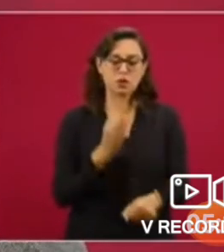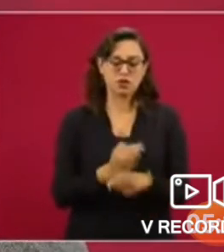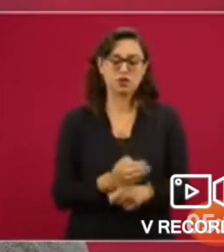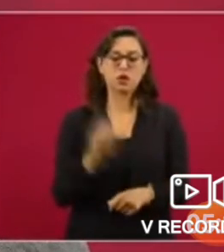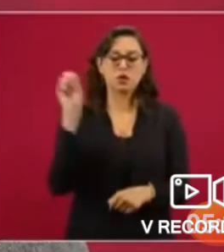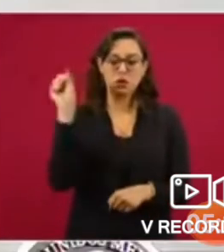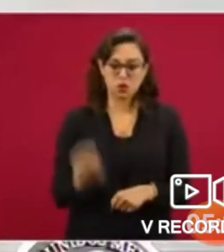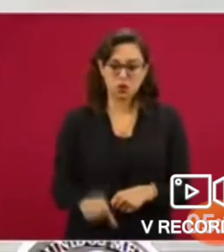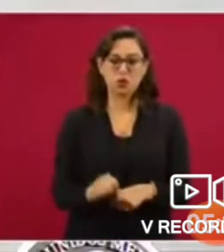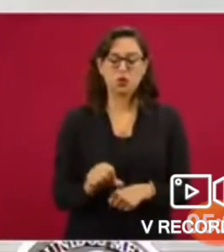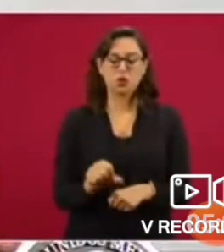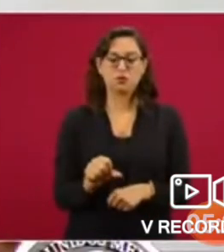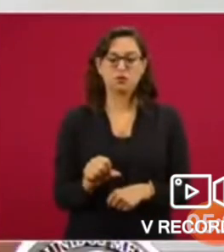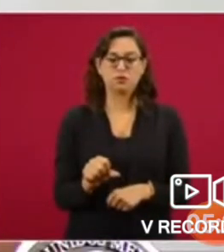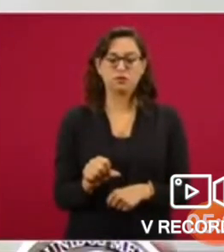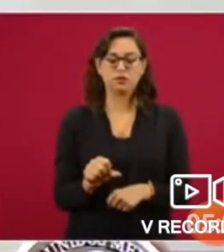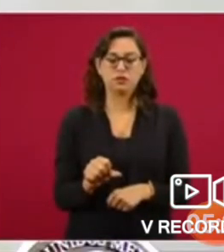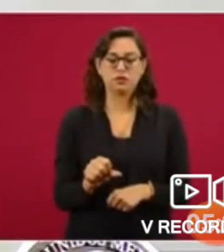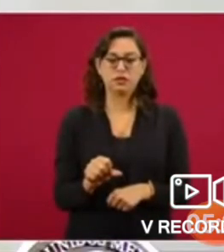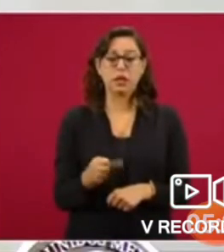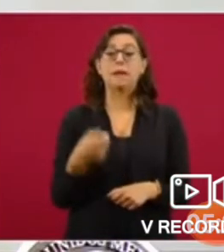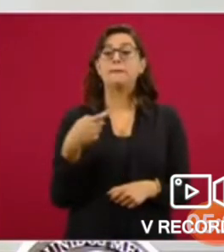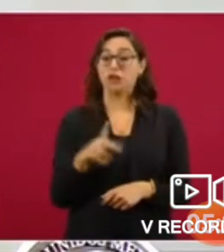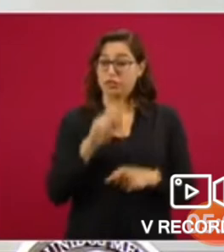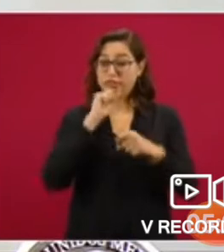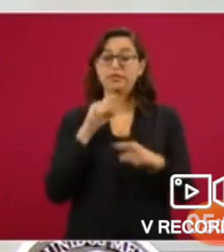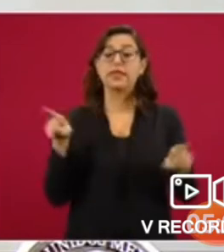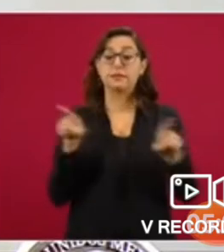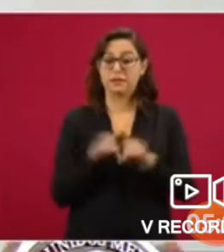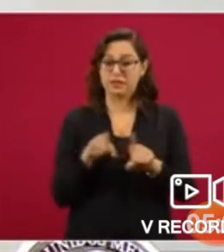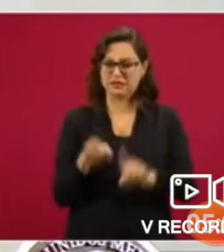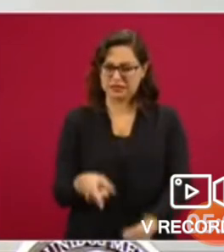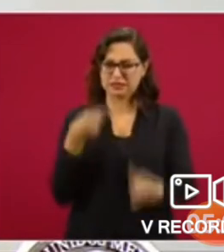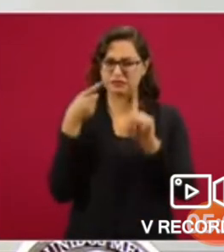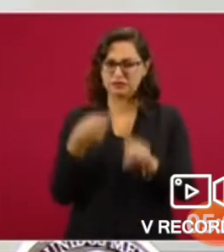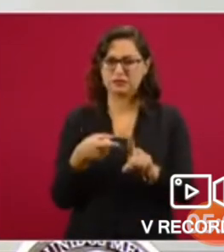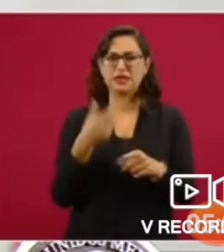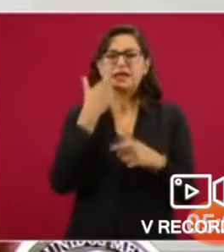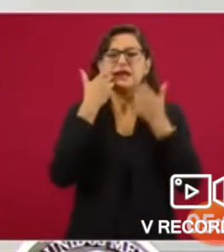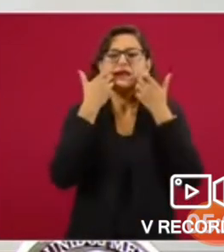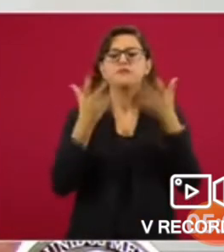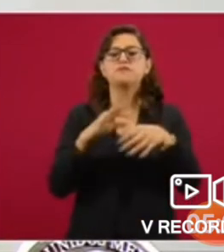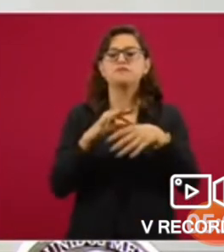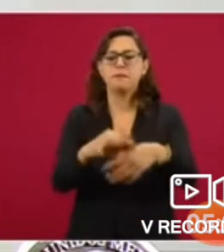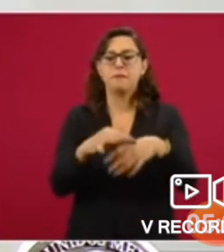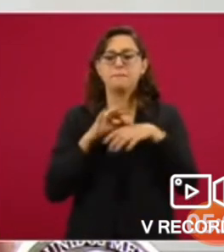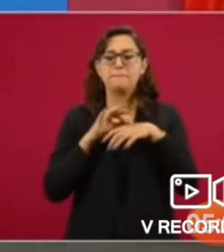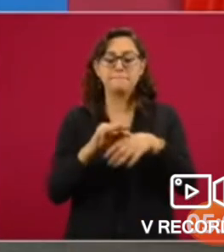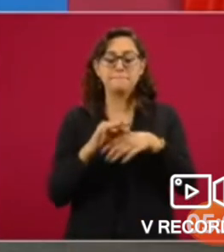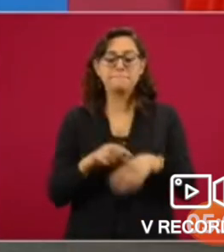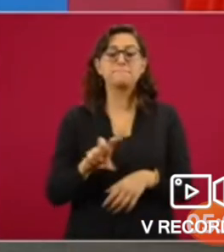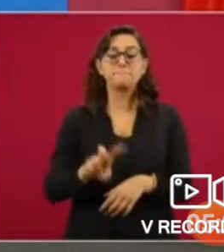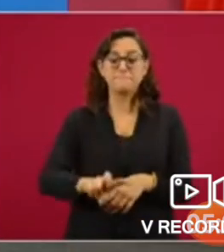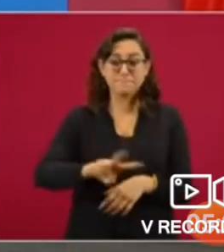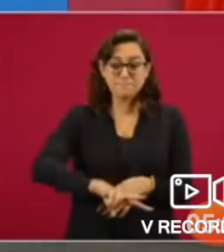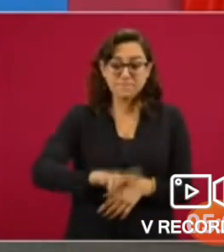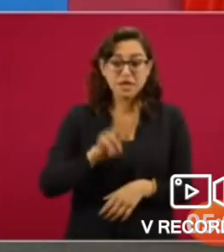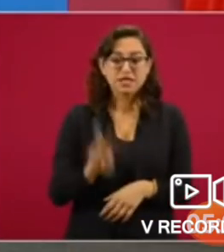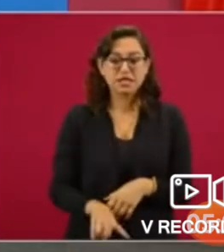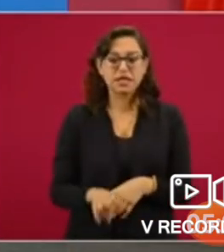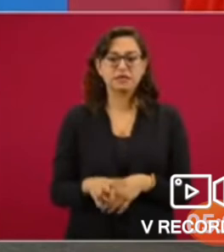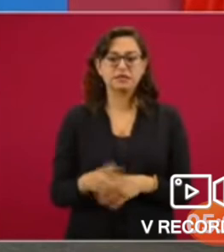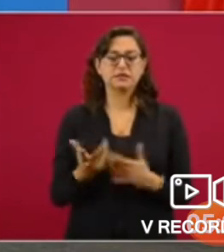momento y en busca, porque es uno de los objetivos de aproximarse a la realidad, estar ahí, no estar